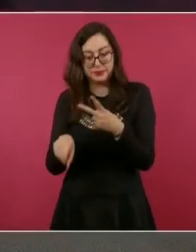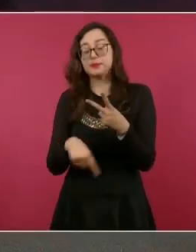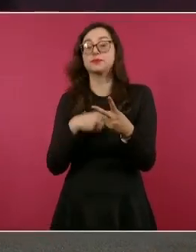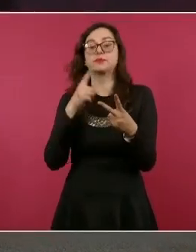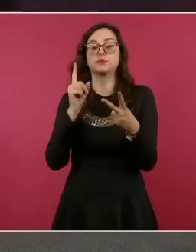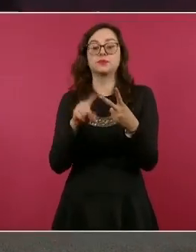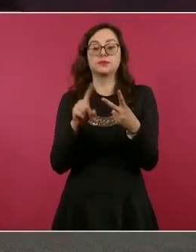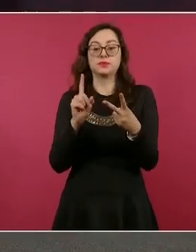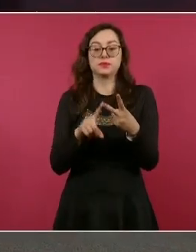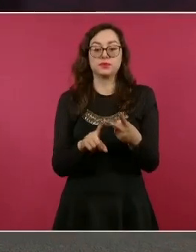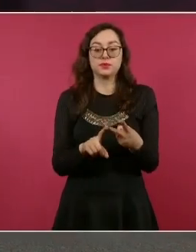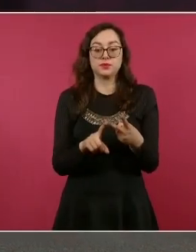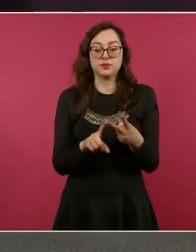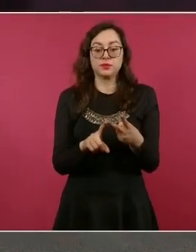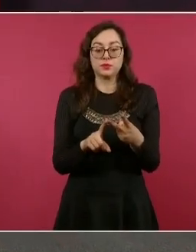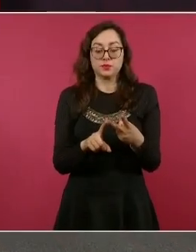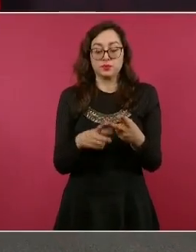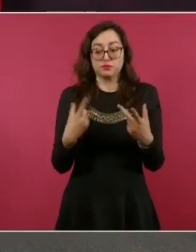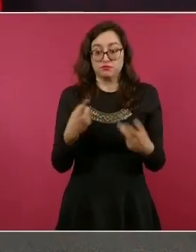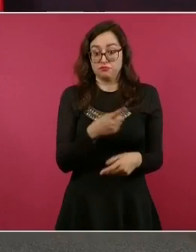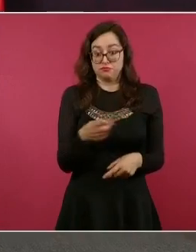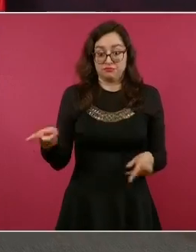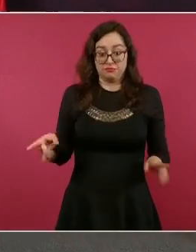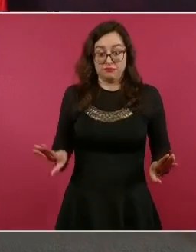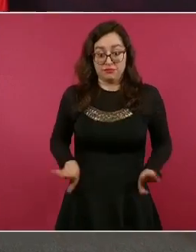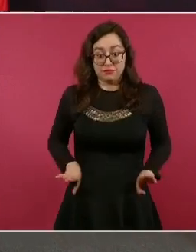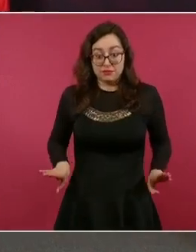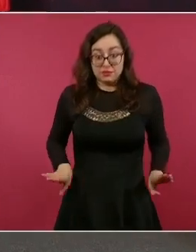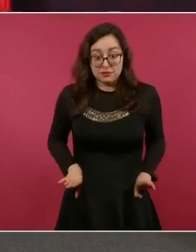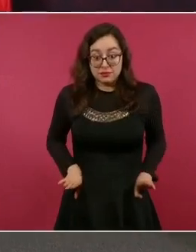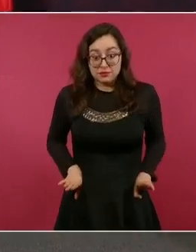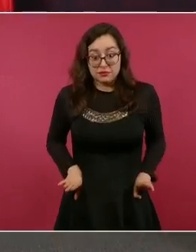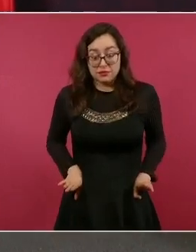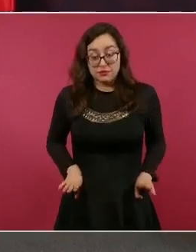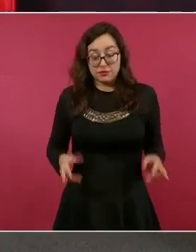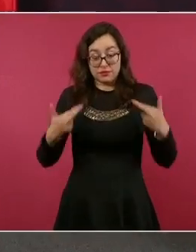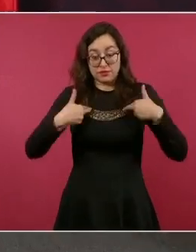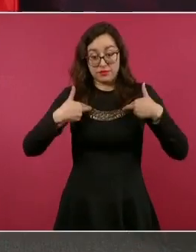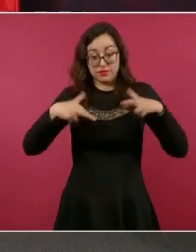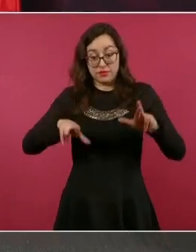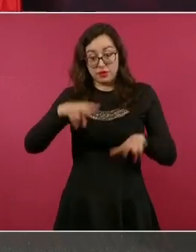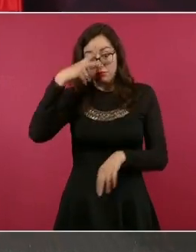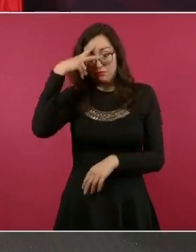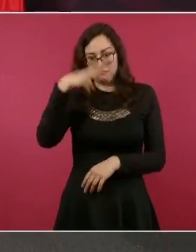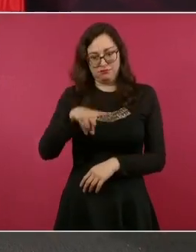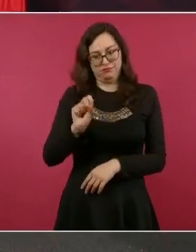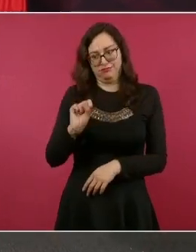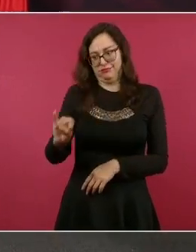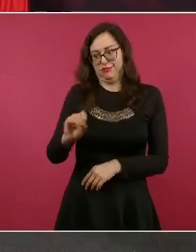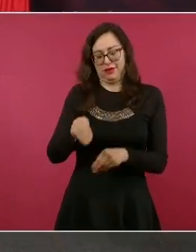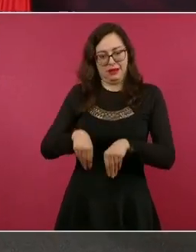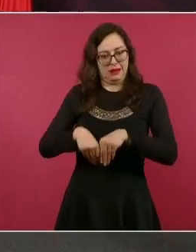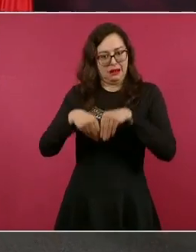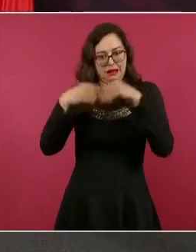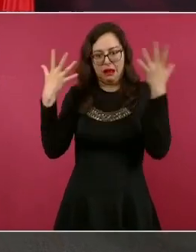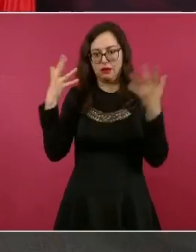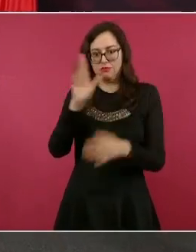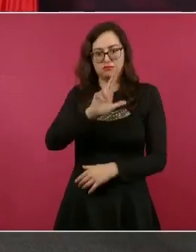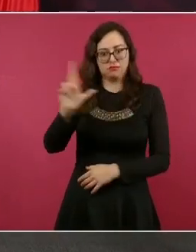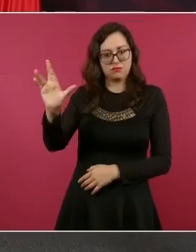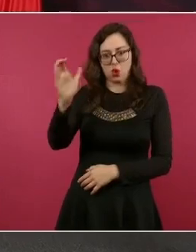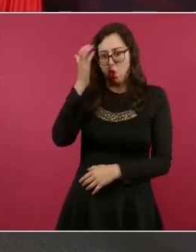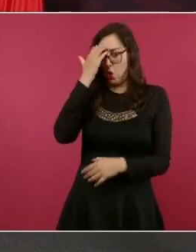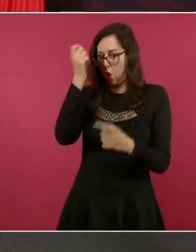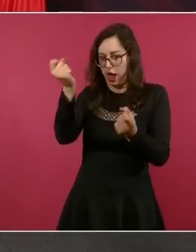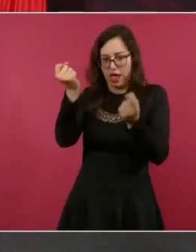el papel que desempeñaron, pues es de el máximo reconocimiento, ¿no?